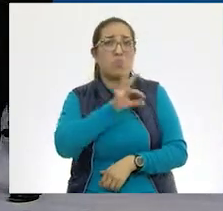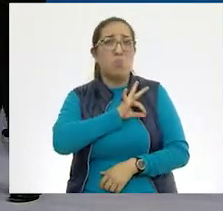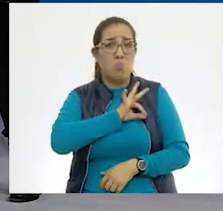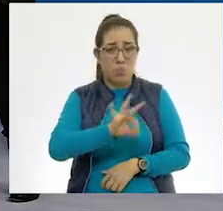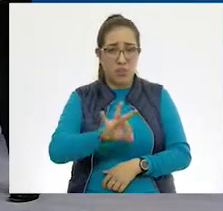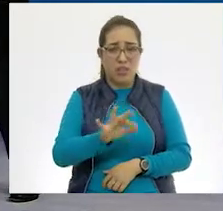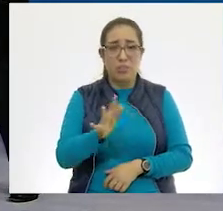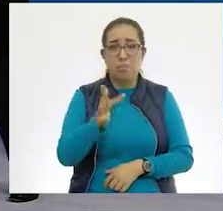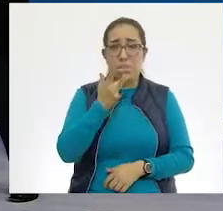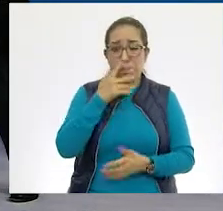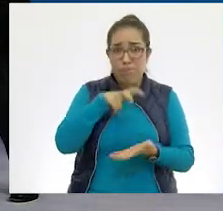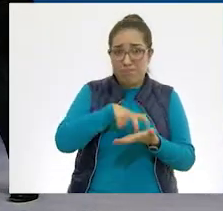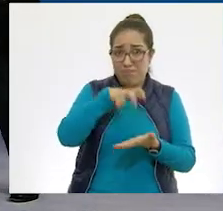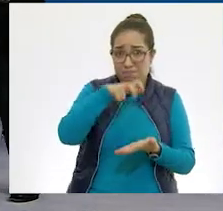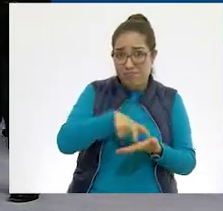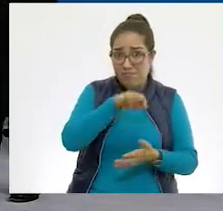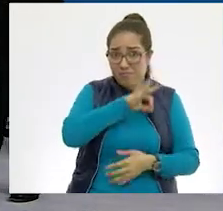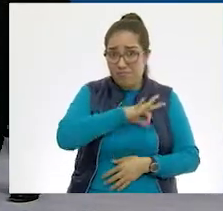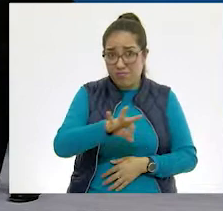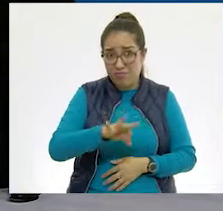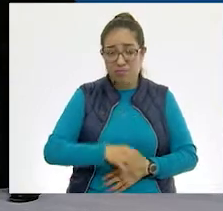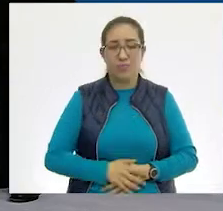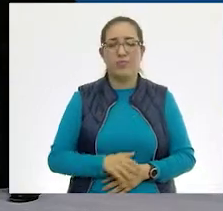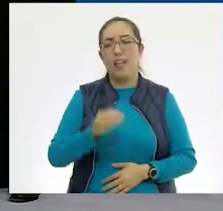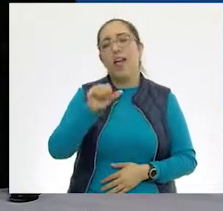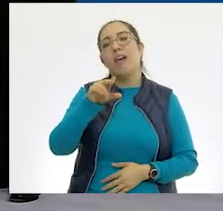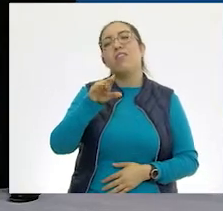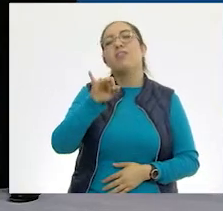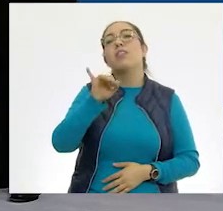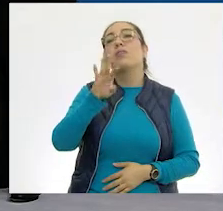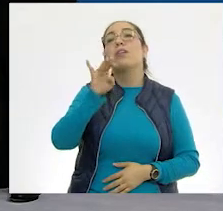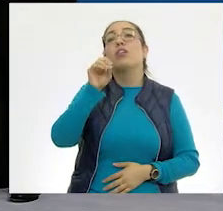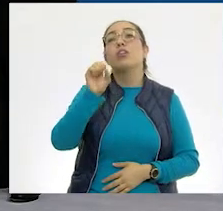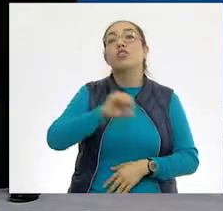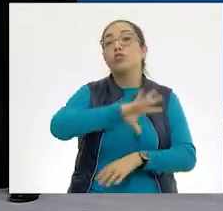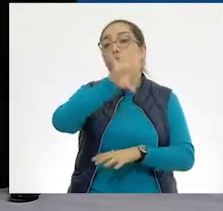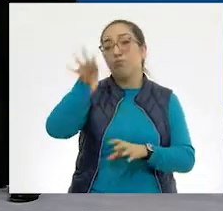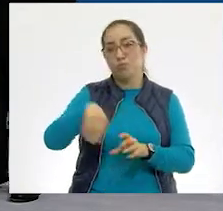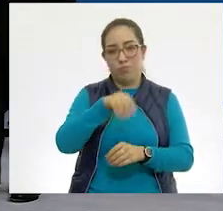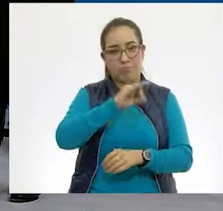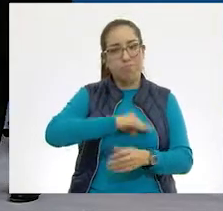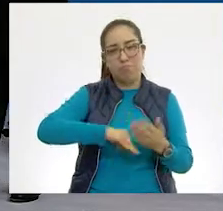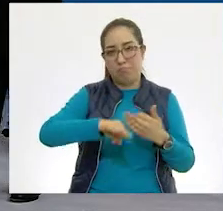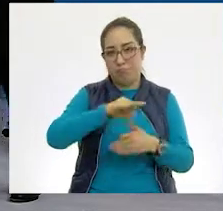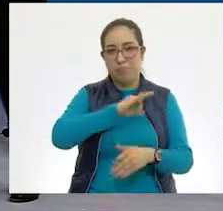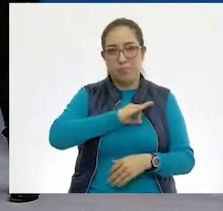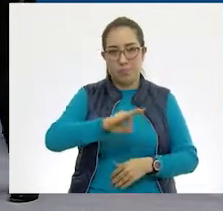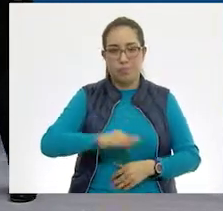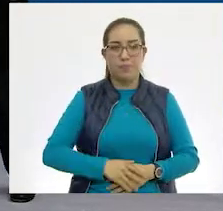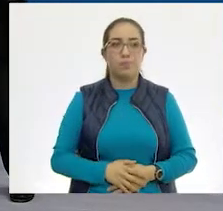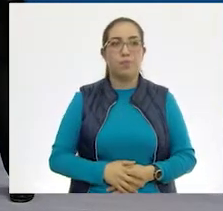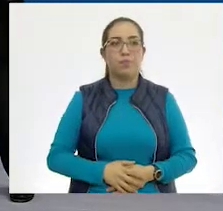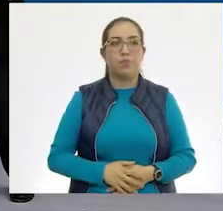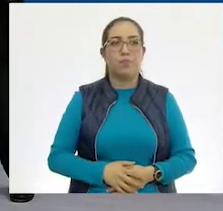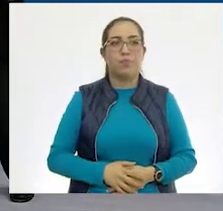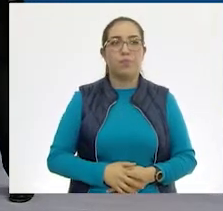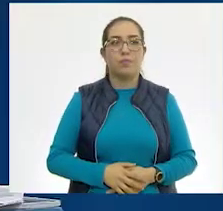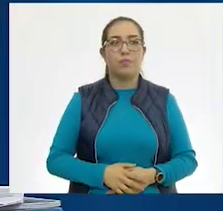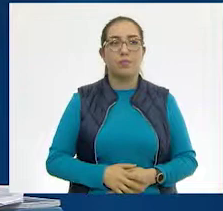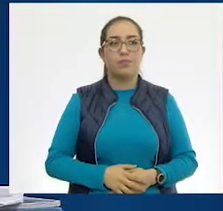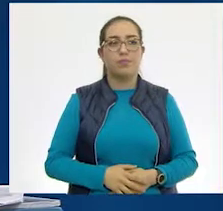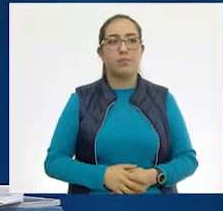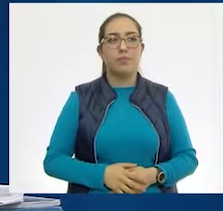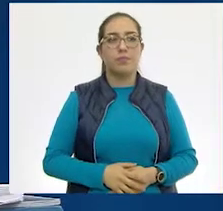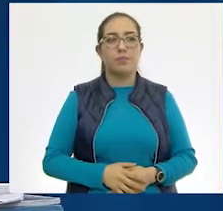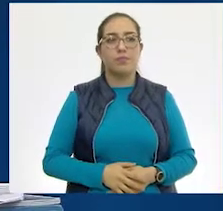Las ranas. Las ranas. O los anfibios más bien. en general. Sí. Muy bien. Ahora vamos